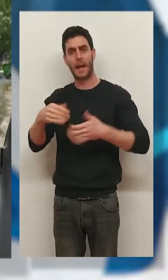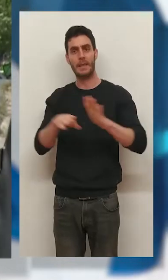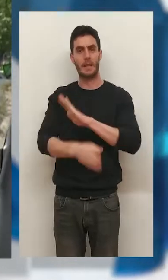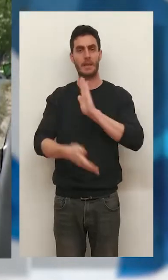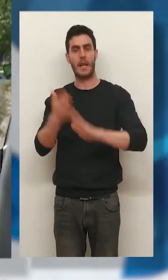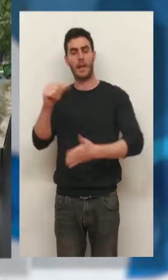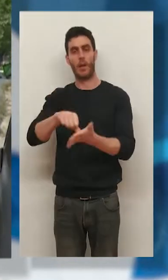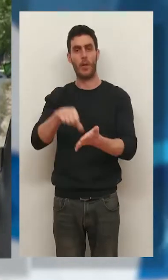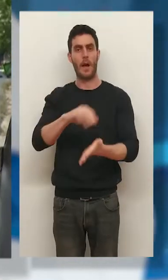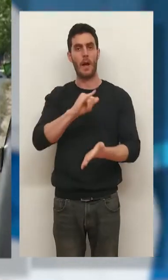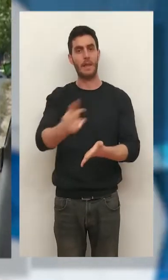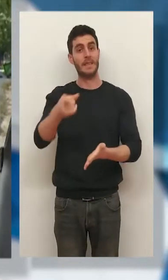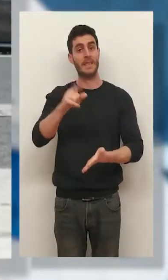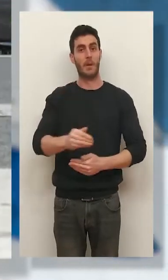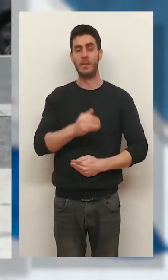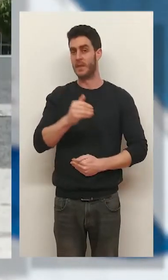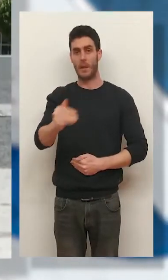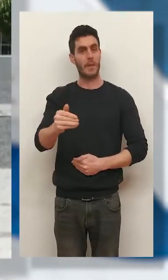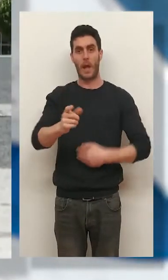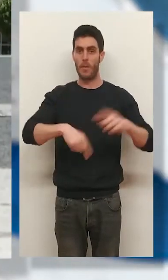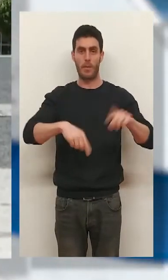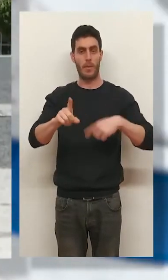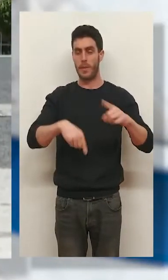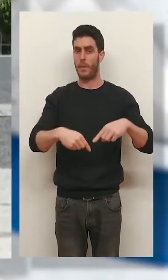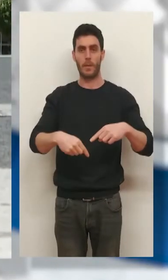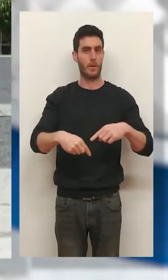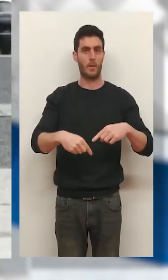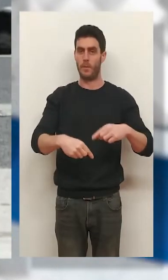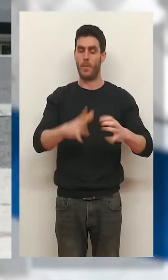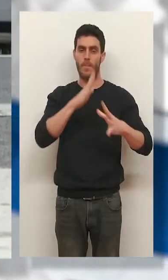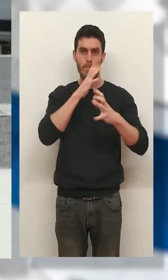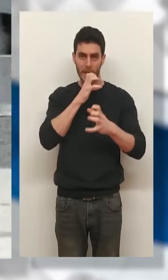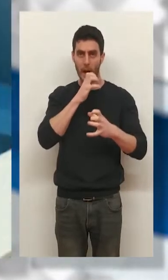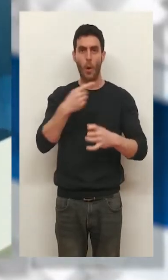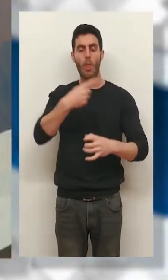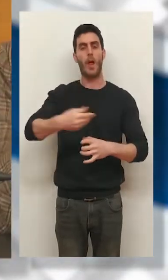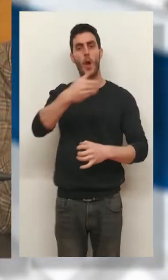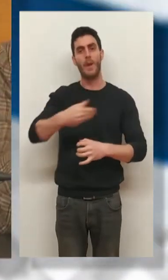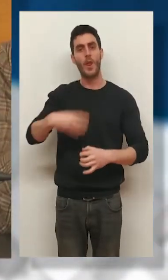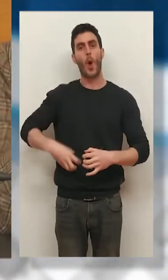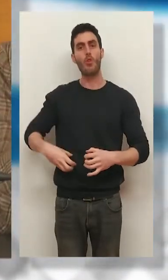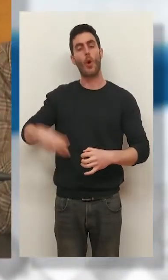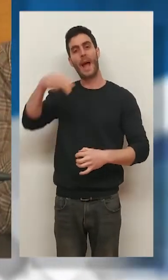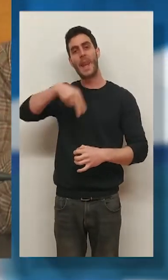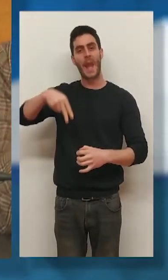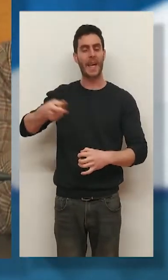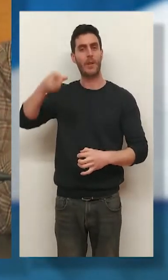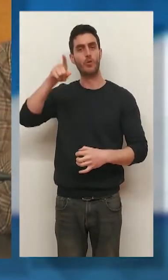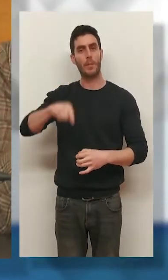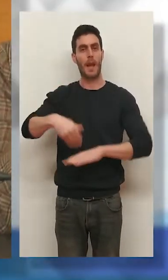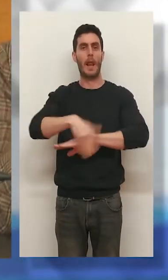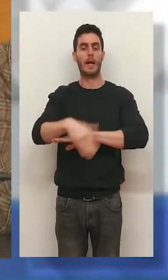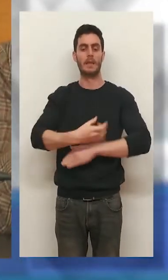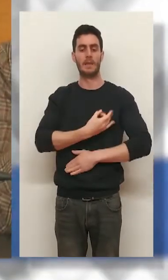previsiblemente se cargará el tráfico por otras vías como Gonzalo de Berceo, Duques de Nájera o la calle Chile. El acceso a Logroño va a